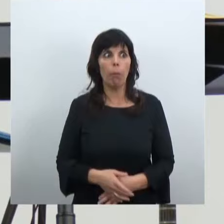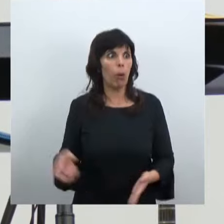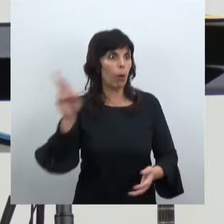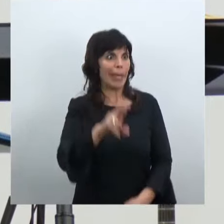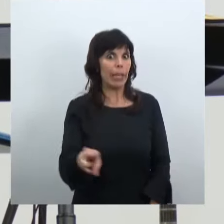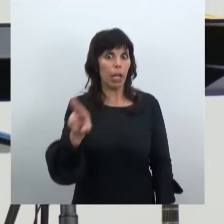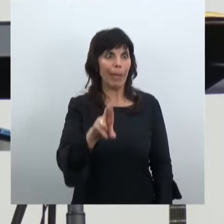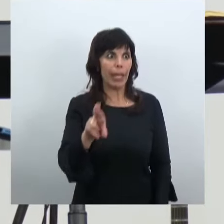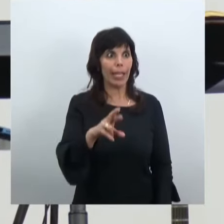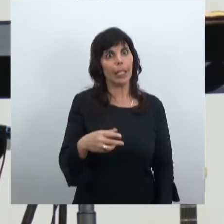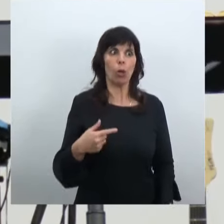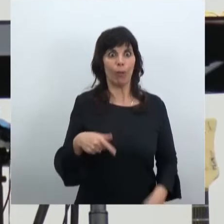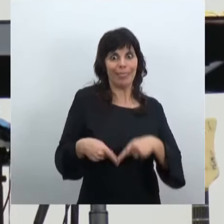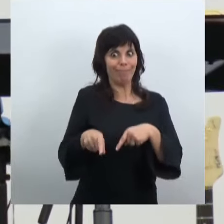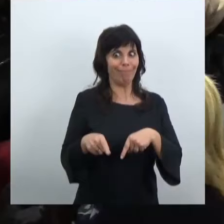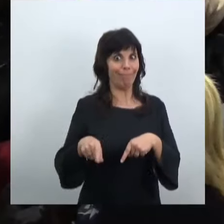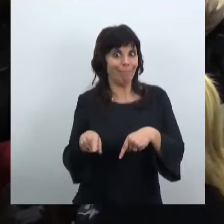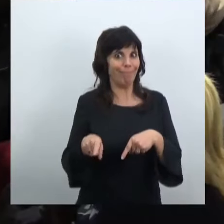canción.